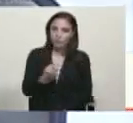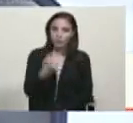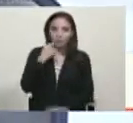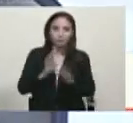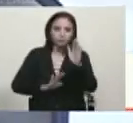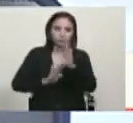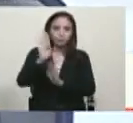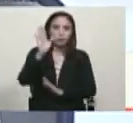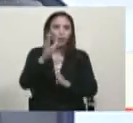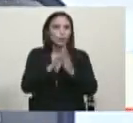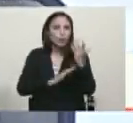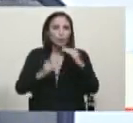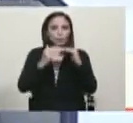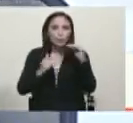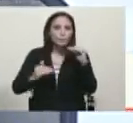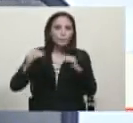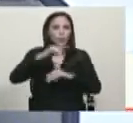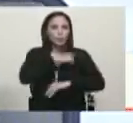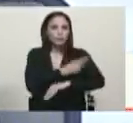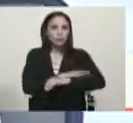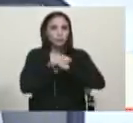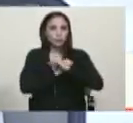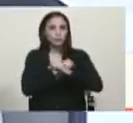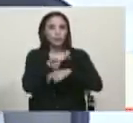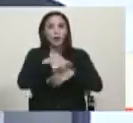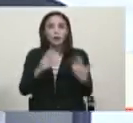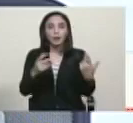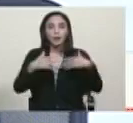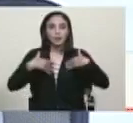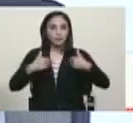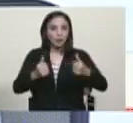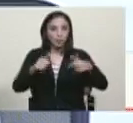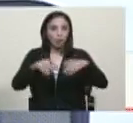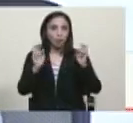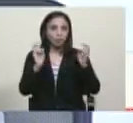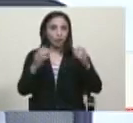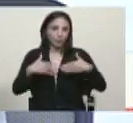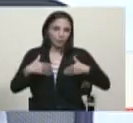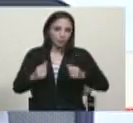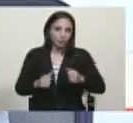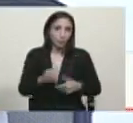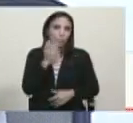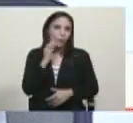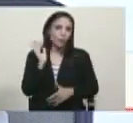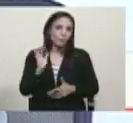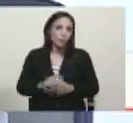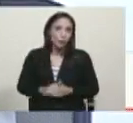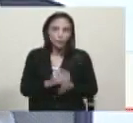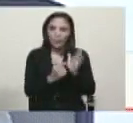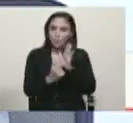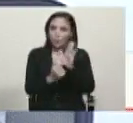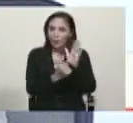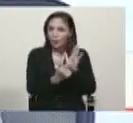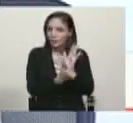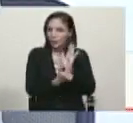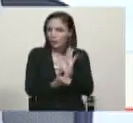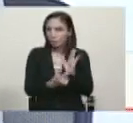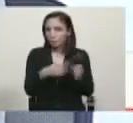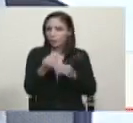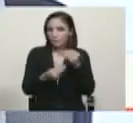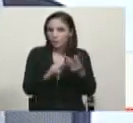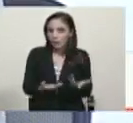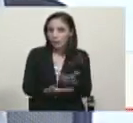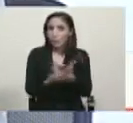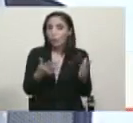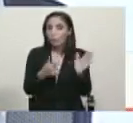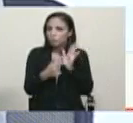desarrolle todas sus potencialidades. Y en el área de salud, presidente, hay que señalarlo también con mucho empeño, lo que ha significado